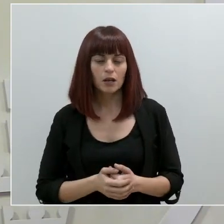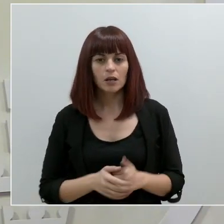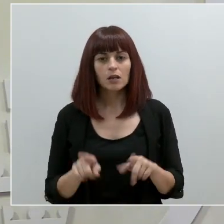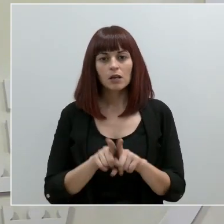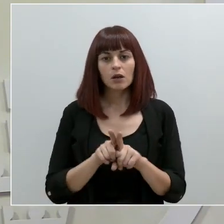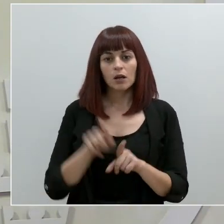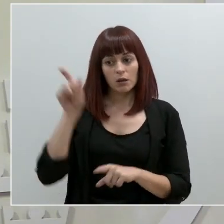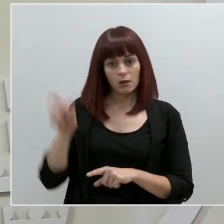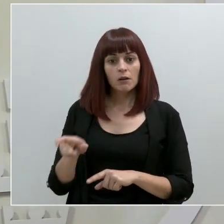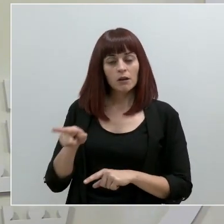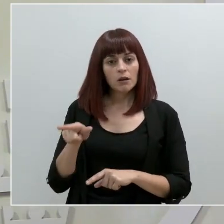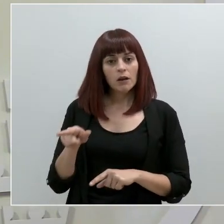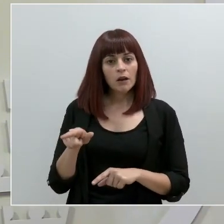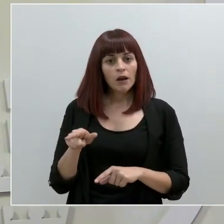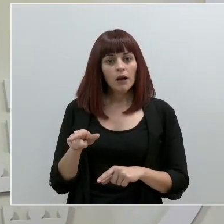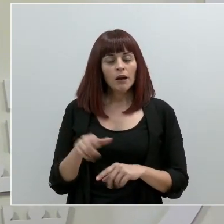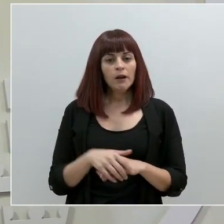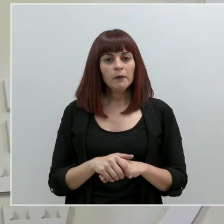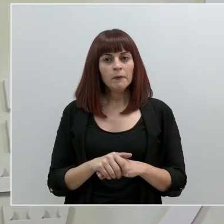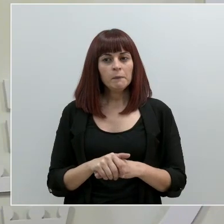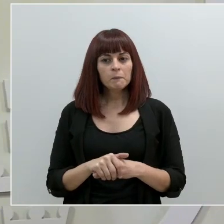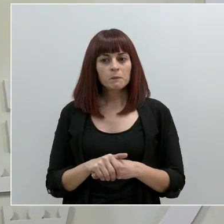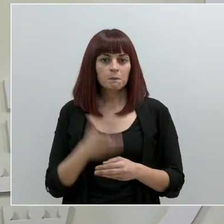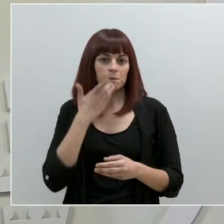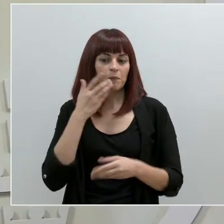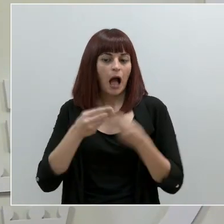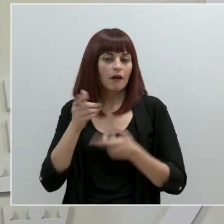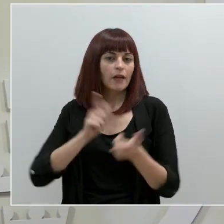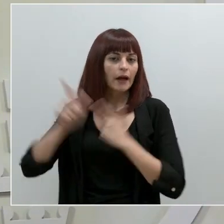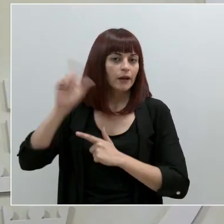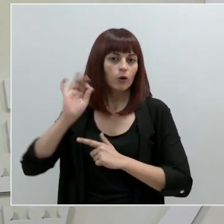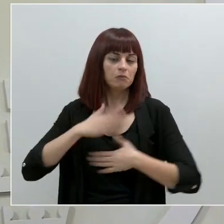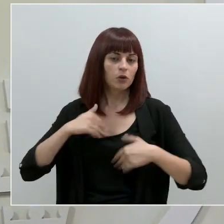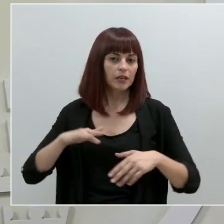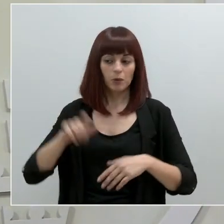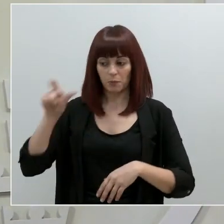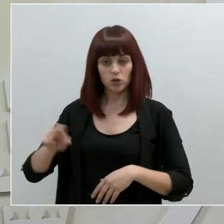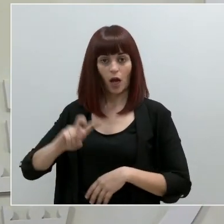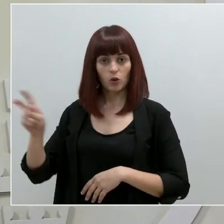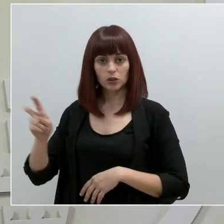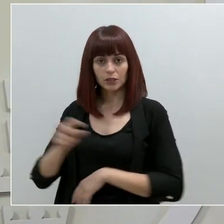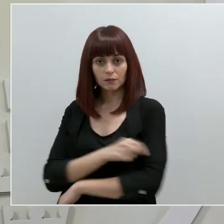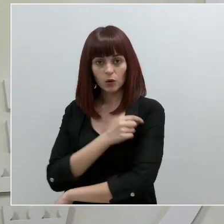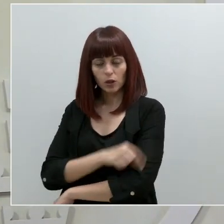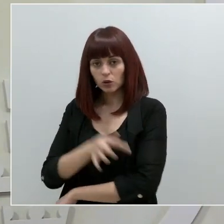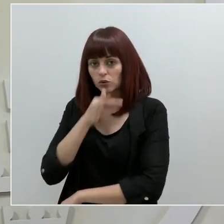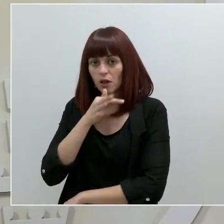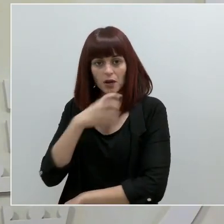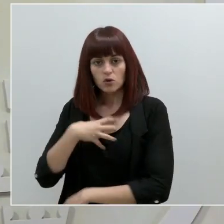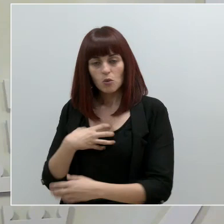facilitando que esa persona hiciera cuestiones, viajes o lo que pudiera ser, que otra persona que no ha tenido todavía acceso a la